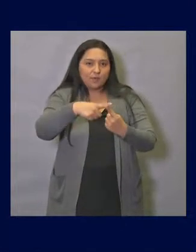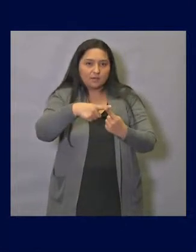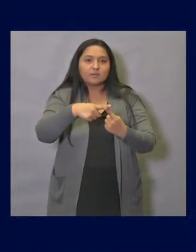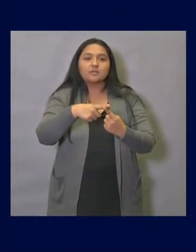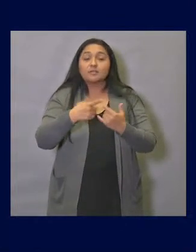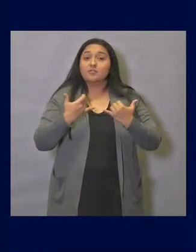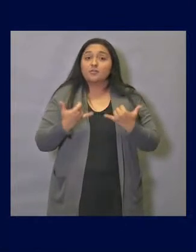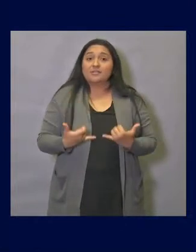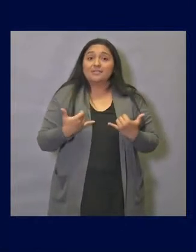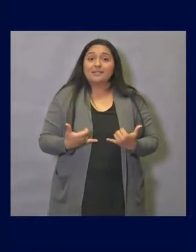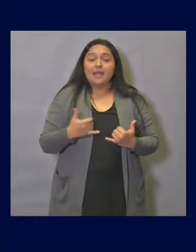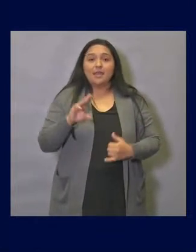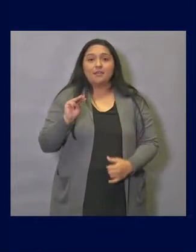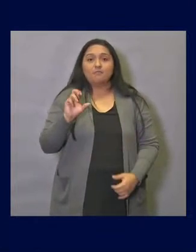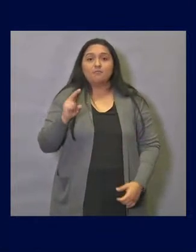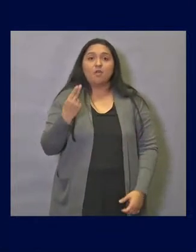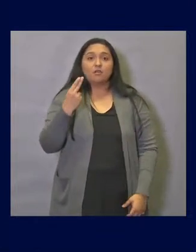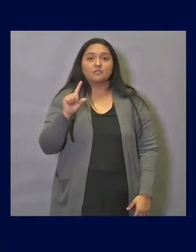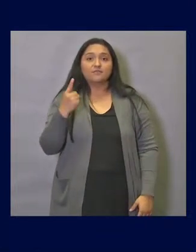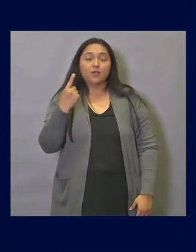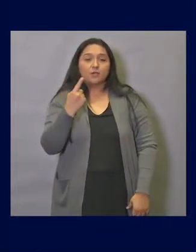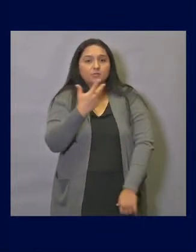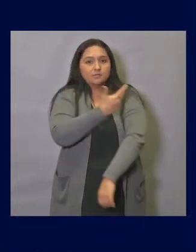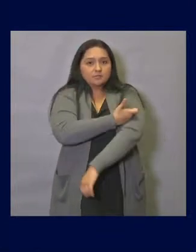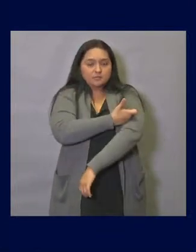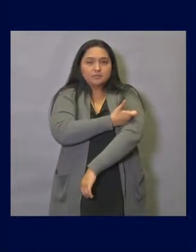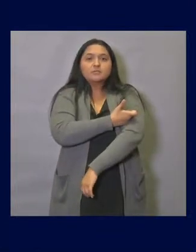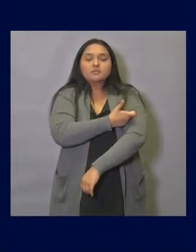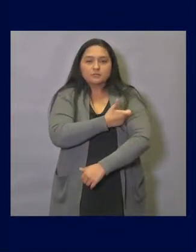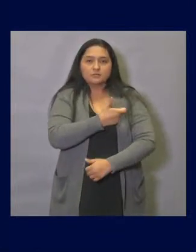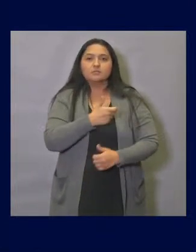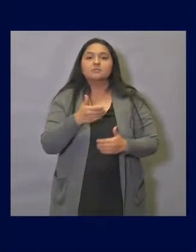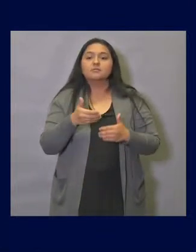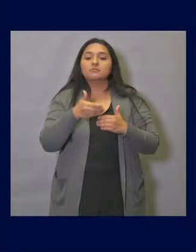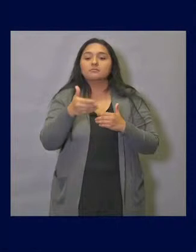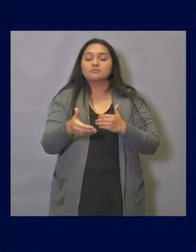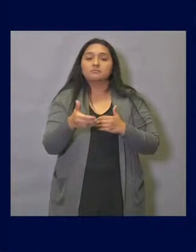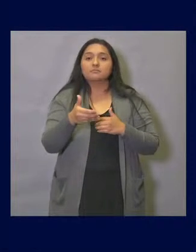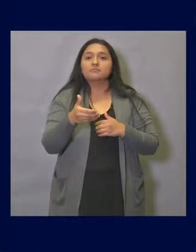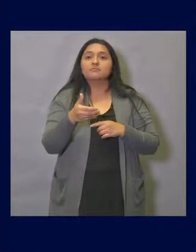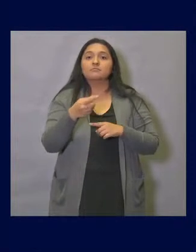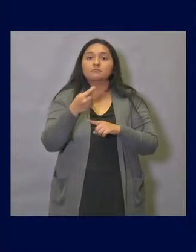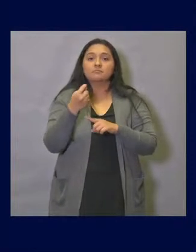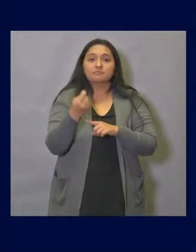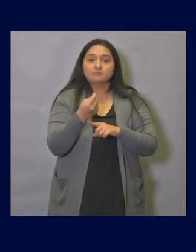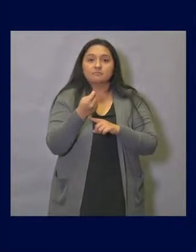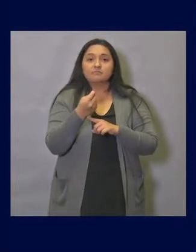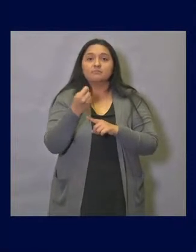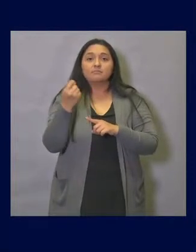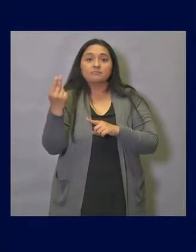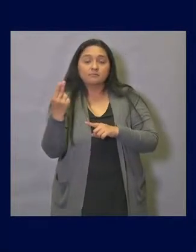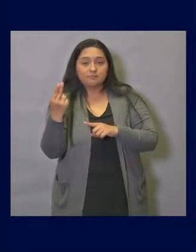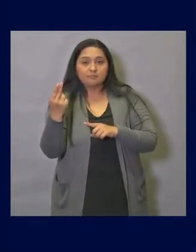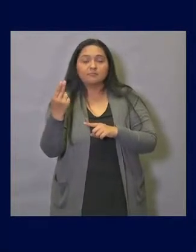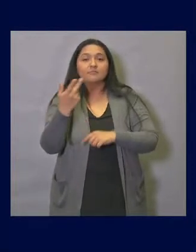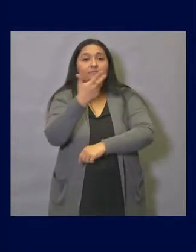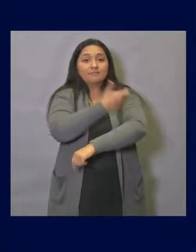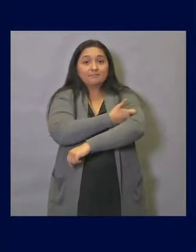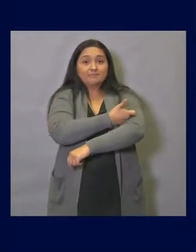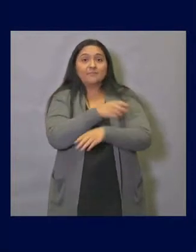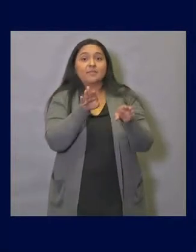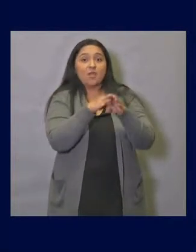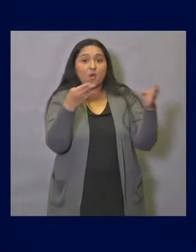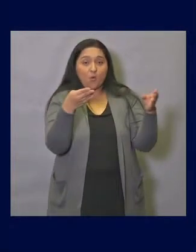solo administrarán una segunda dosis. El martes y jueves de esta semana, las citas de los centros de vacunación estarán